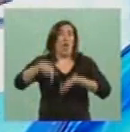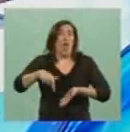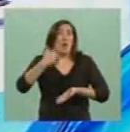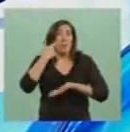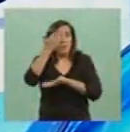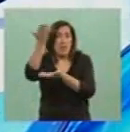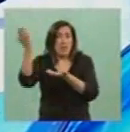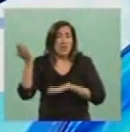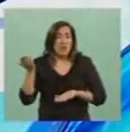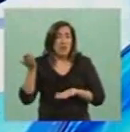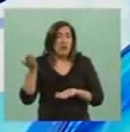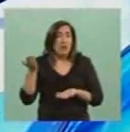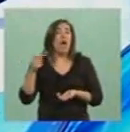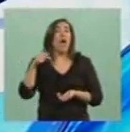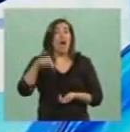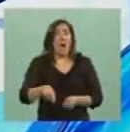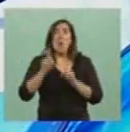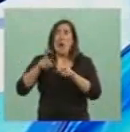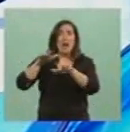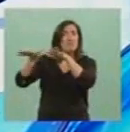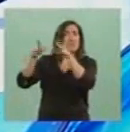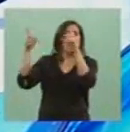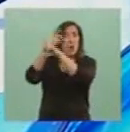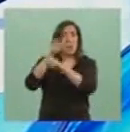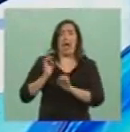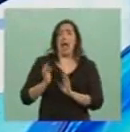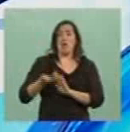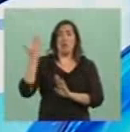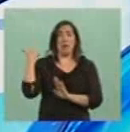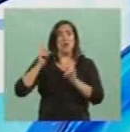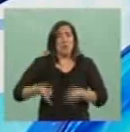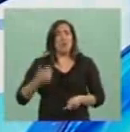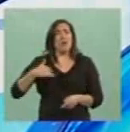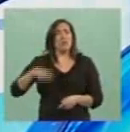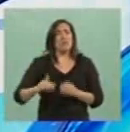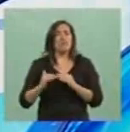Fíjese que con todo esto, Argentina el año pasado creció al